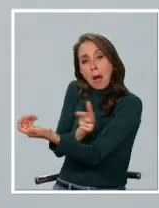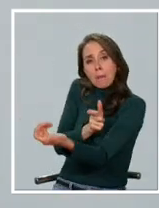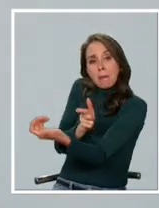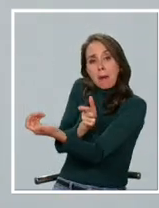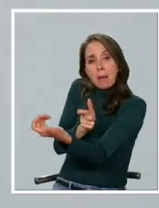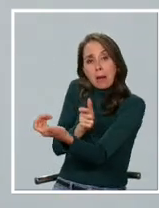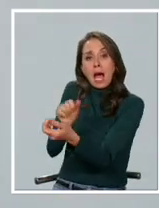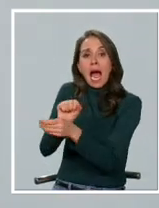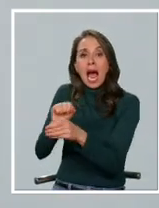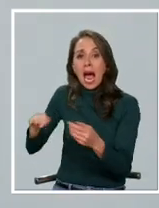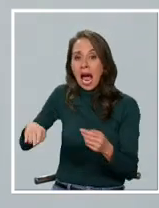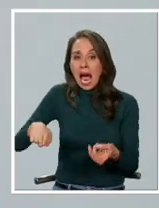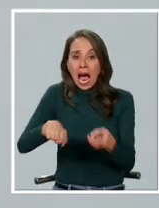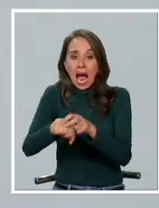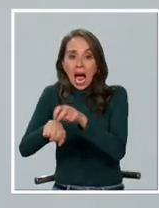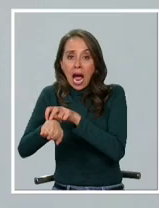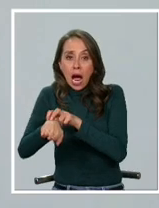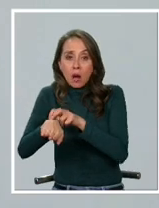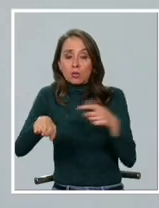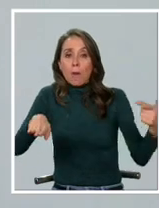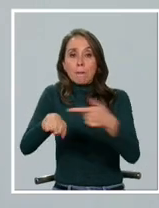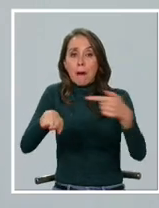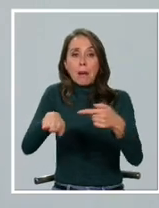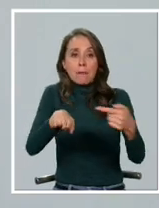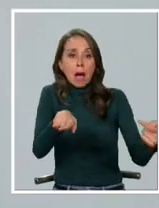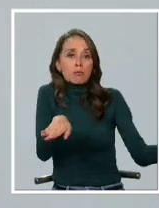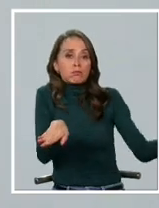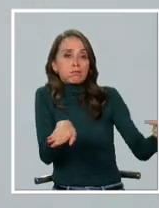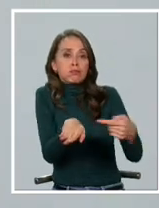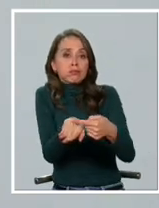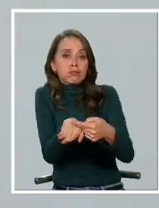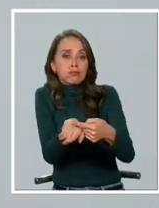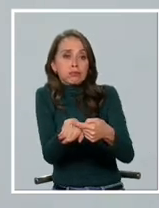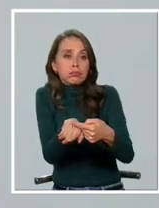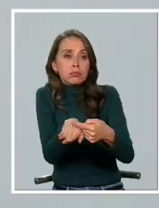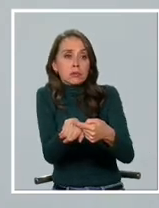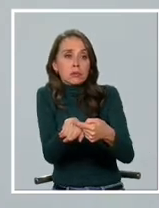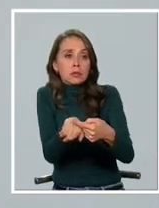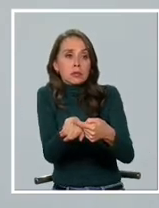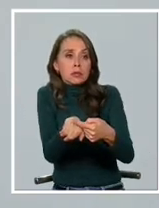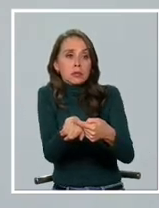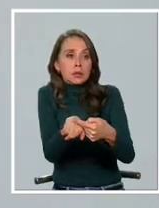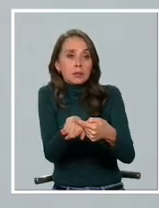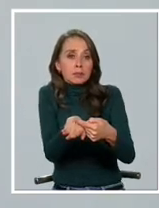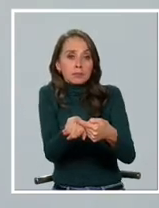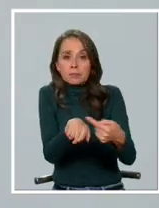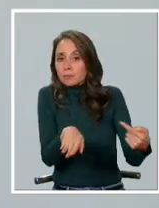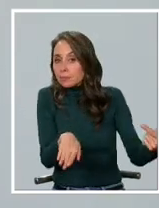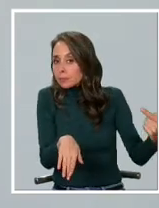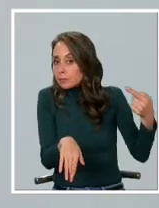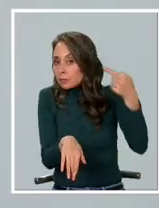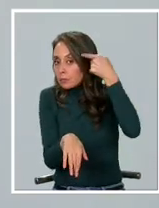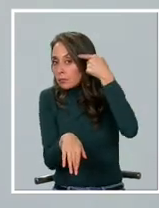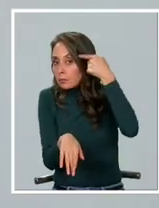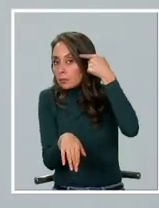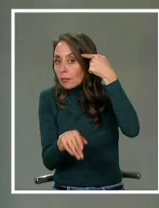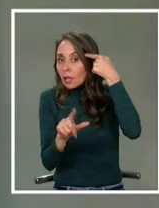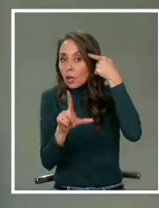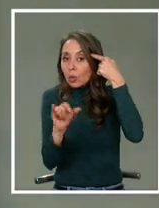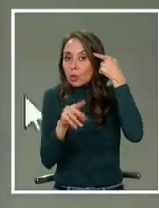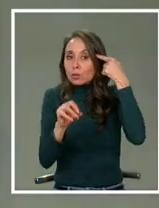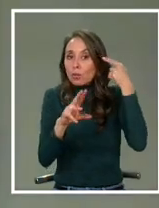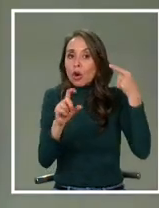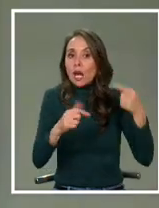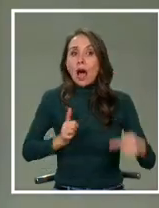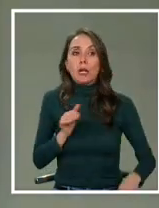contra del vehículo que se transportaba las víctimas impactando uno de los proyectiles de la zona orbital izquierda de la víctima Luis Morales balcázar